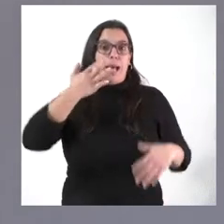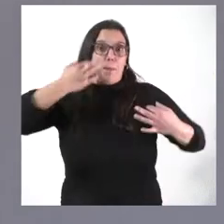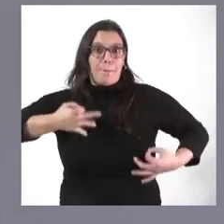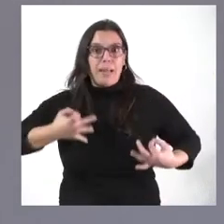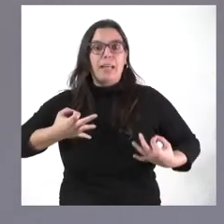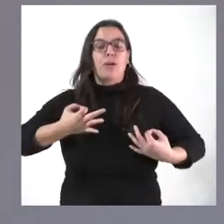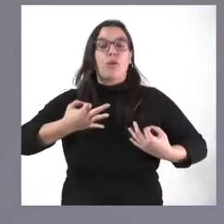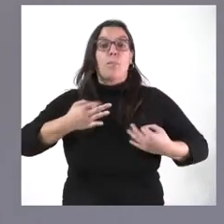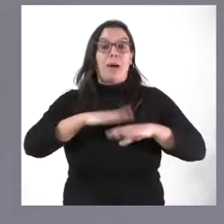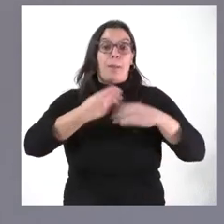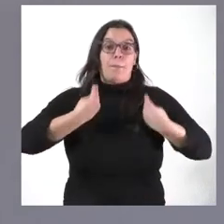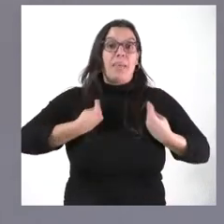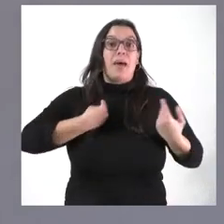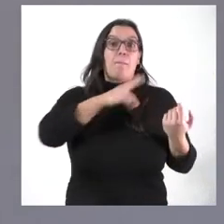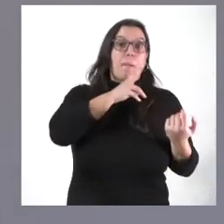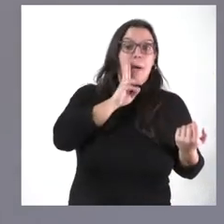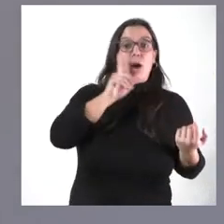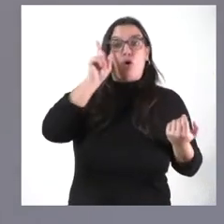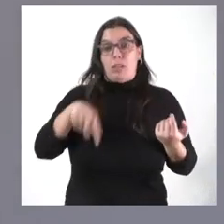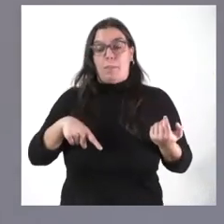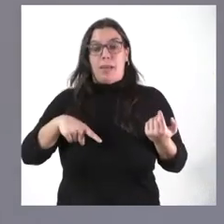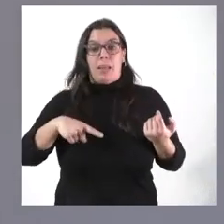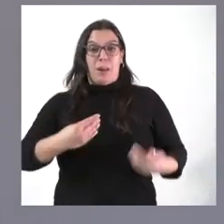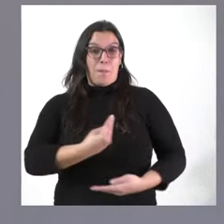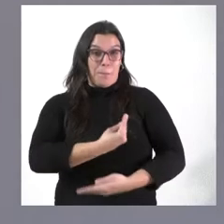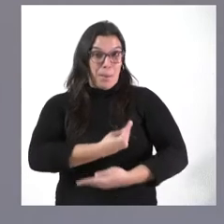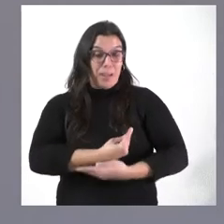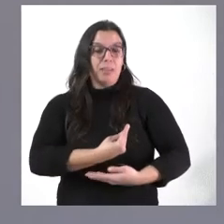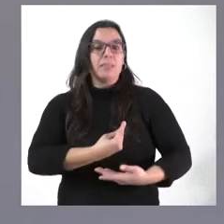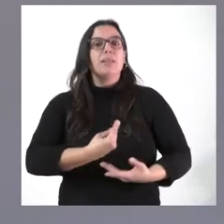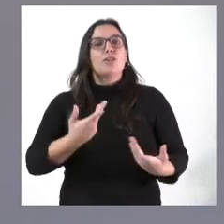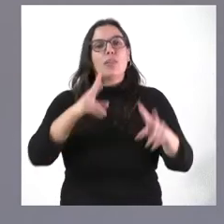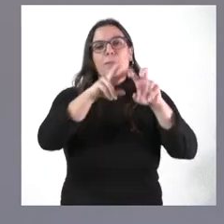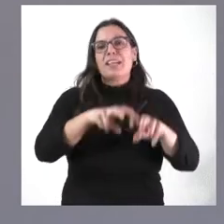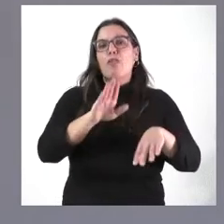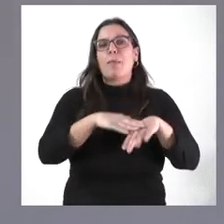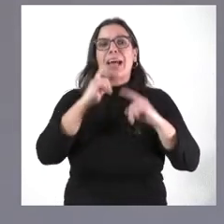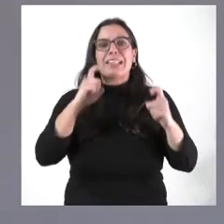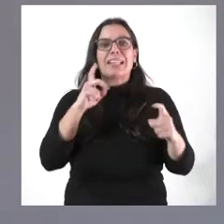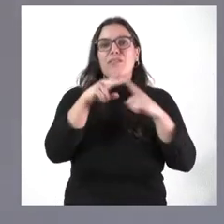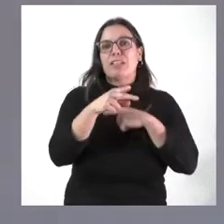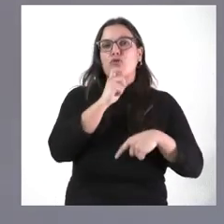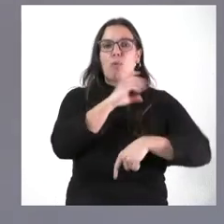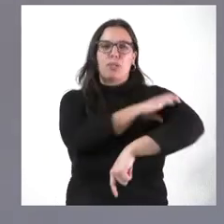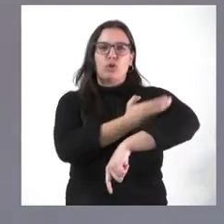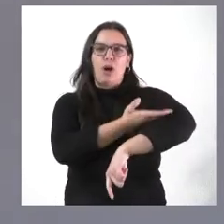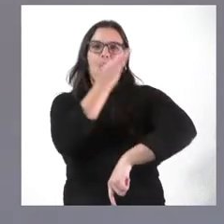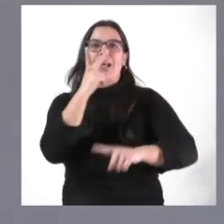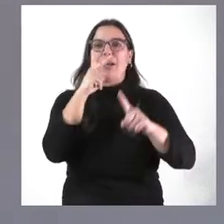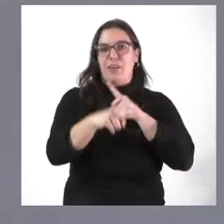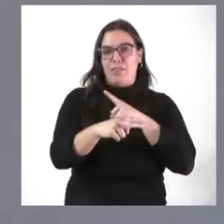para la vida tanto de la madre como del niño y ese punto de vista nos parece muy acertado la investigación por esta